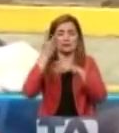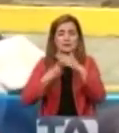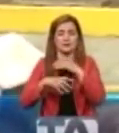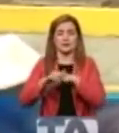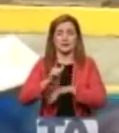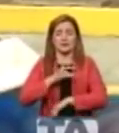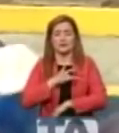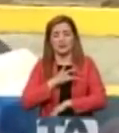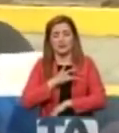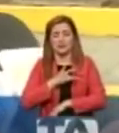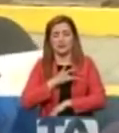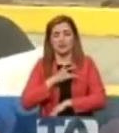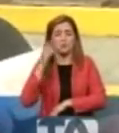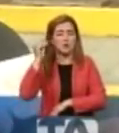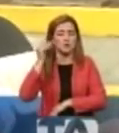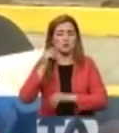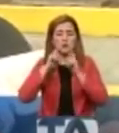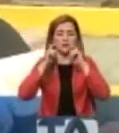hija.